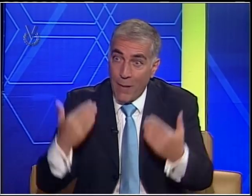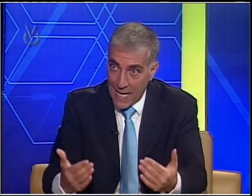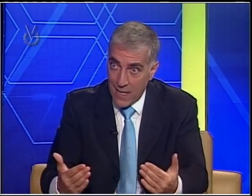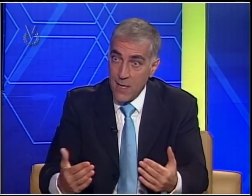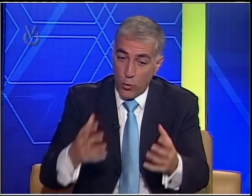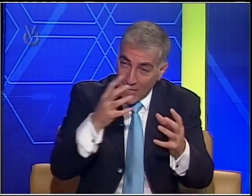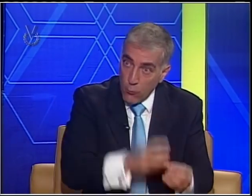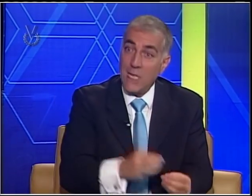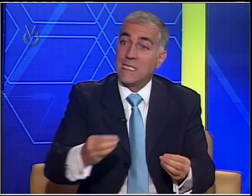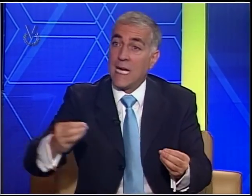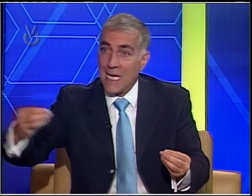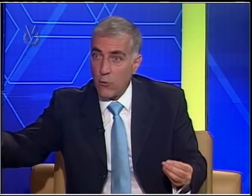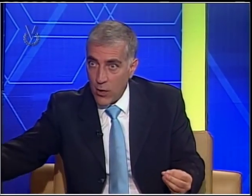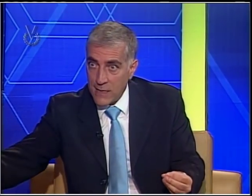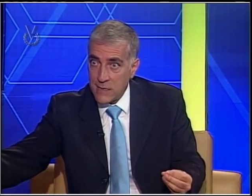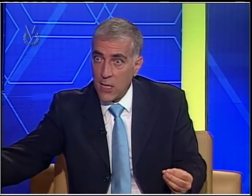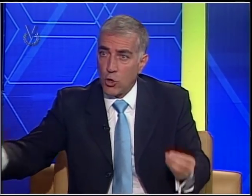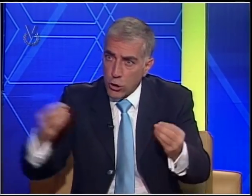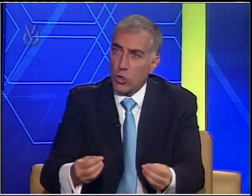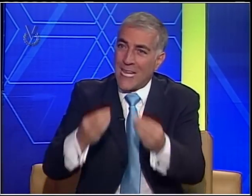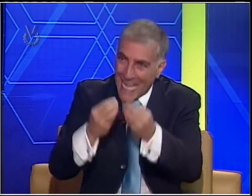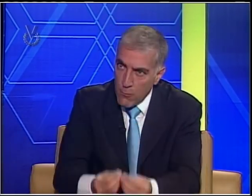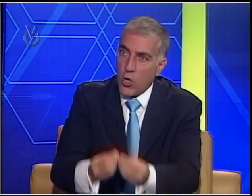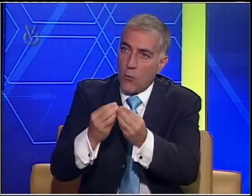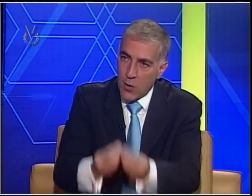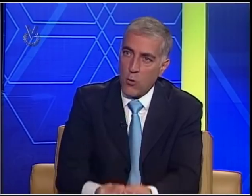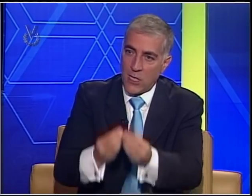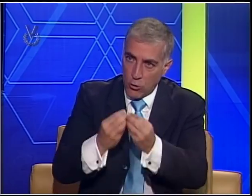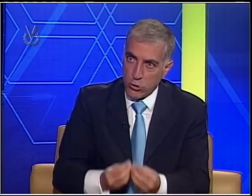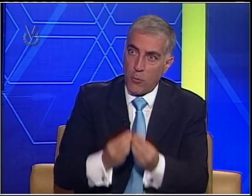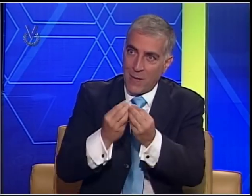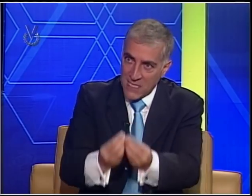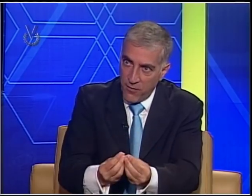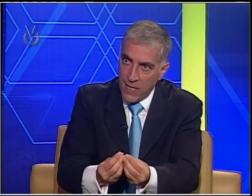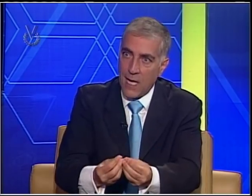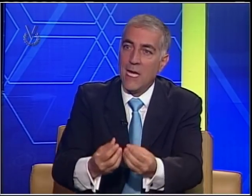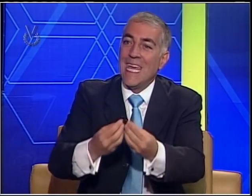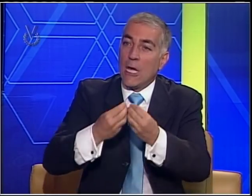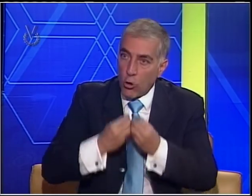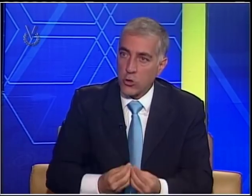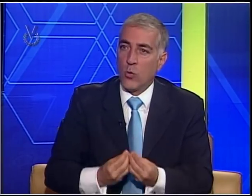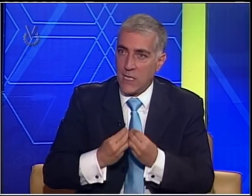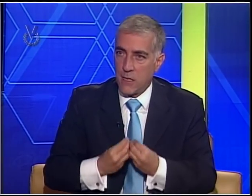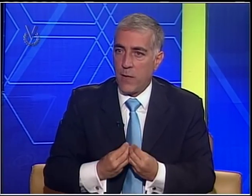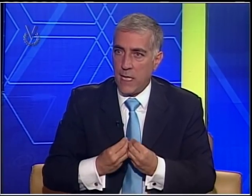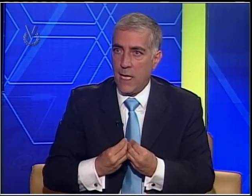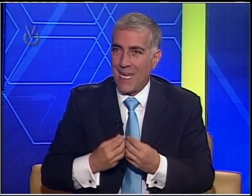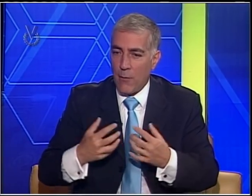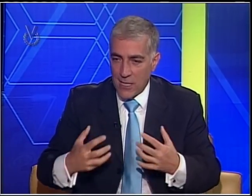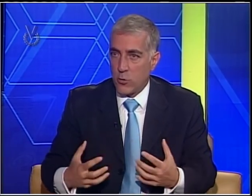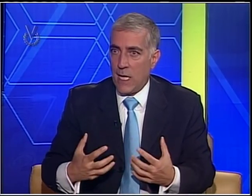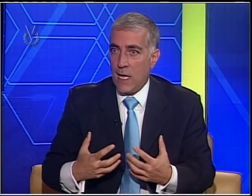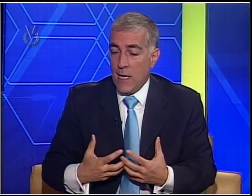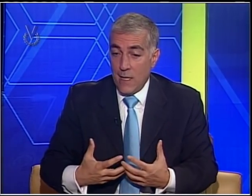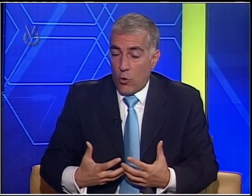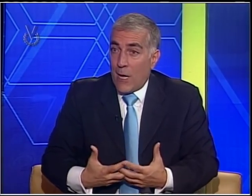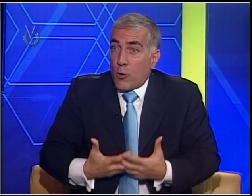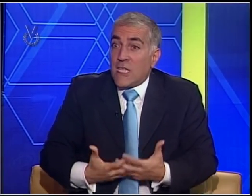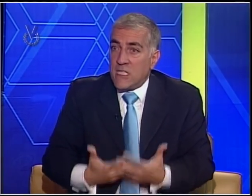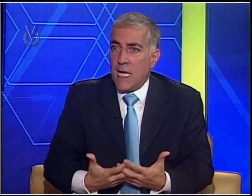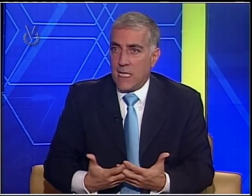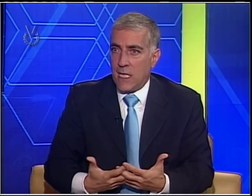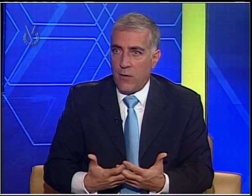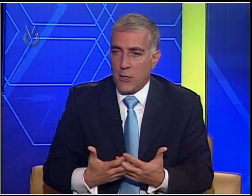que no para, porque la violencia genera violencia. Nosotros tenemos que buscar una solución pacífica y construir ese país que Venezuela, con